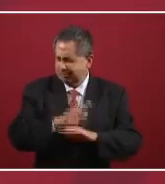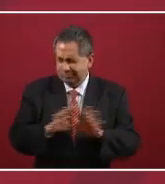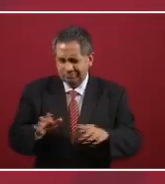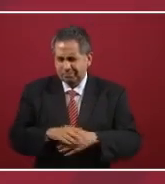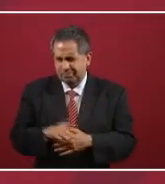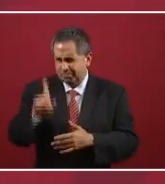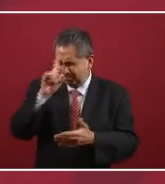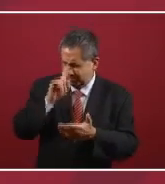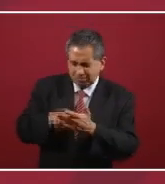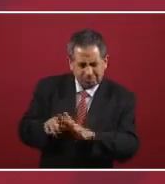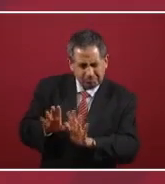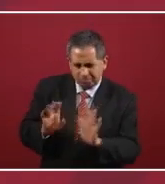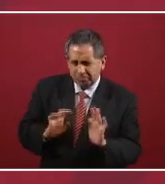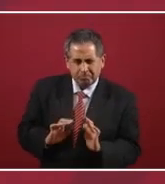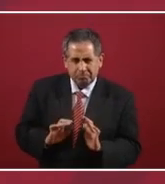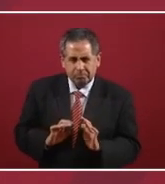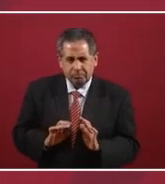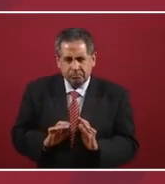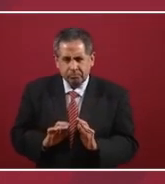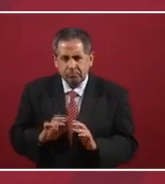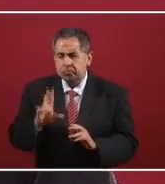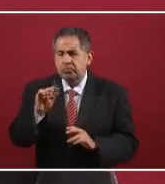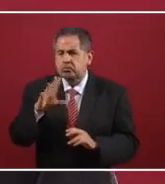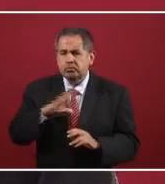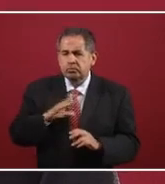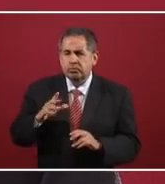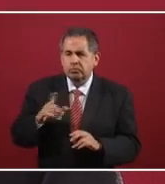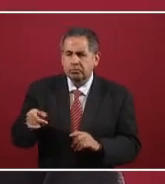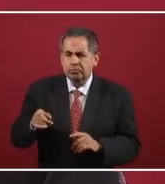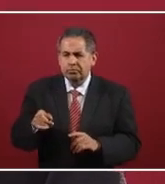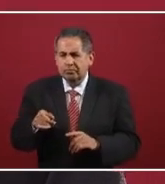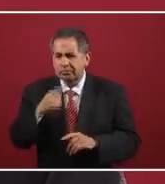No creo, porque no es ese